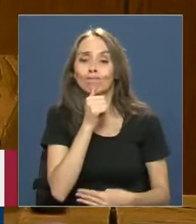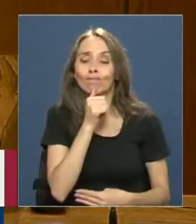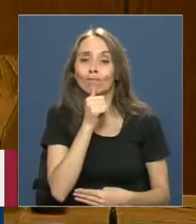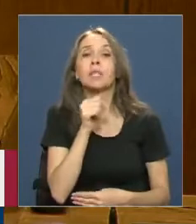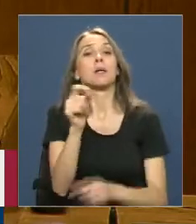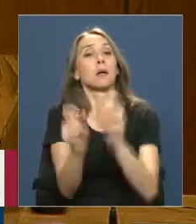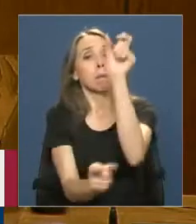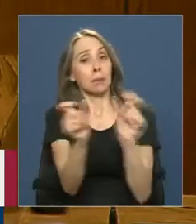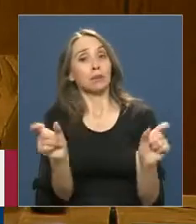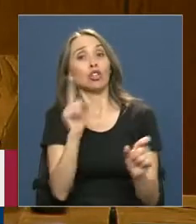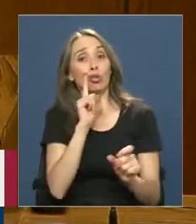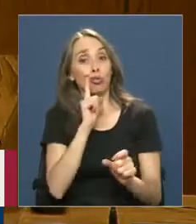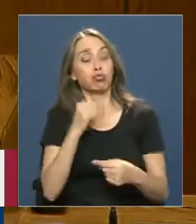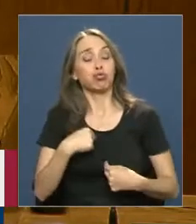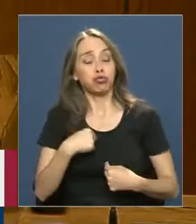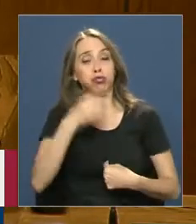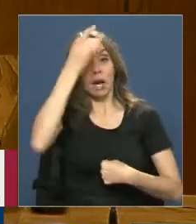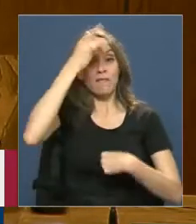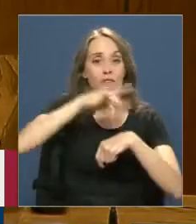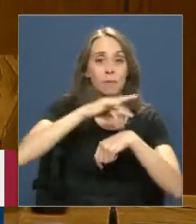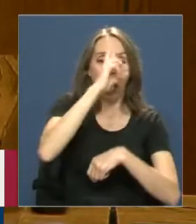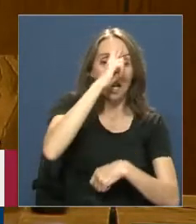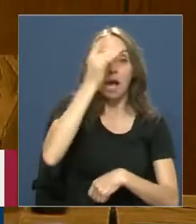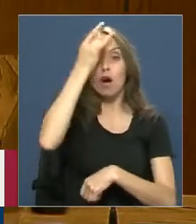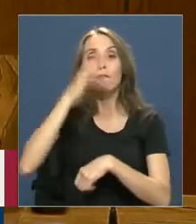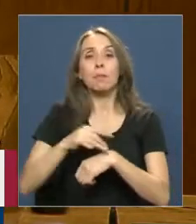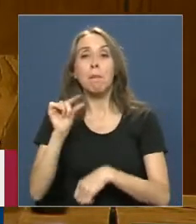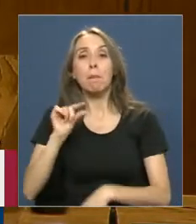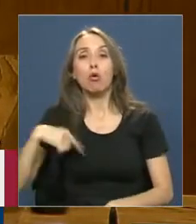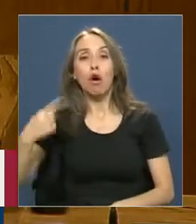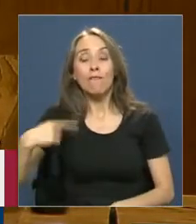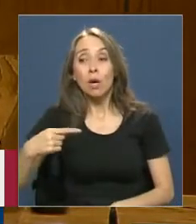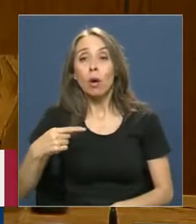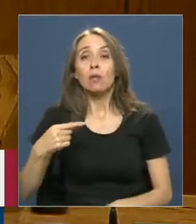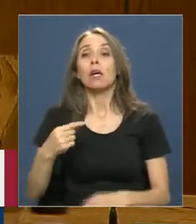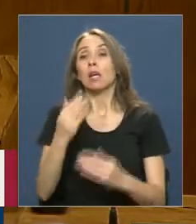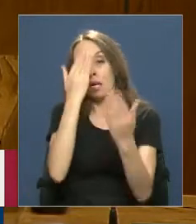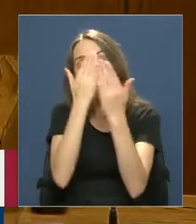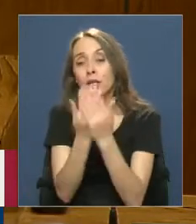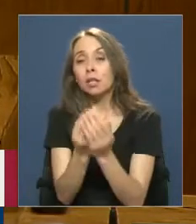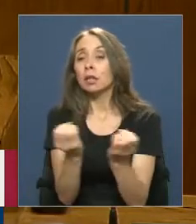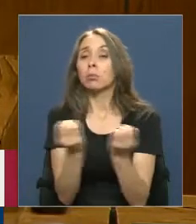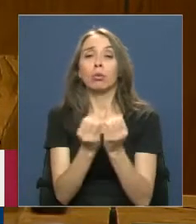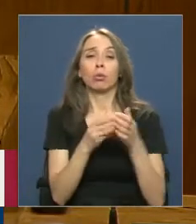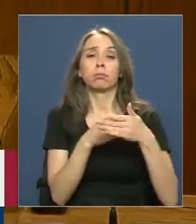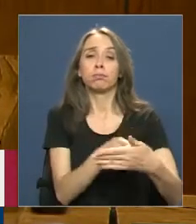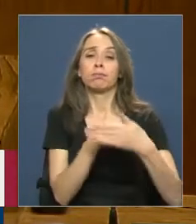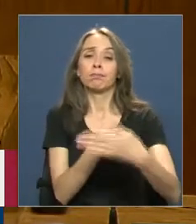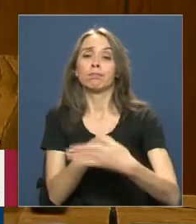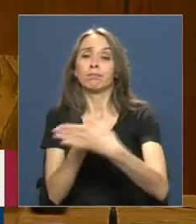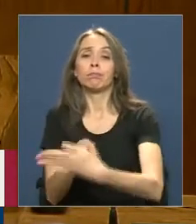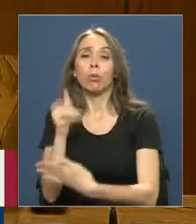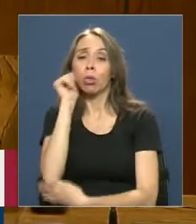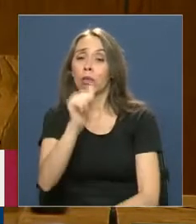las personas que padecen una enfermedad rara o poco frecuente se enfrentan a múltiples obstáculos en forma